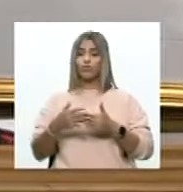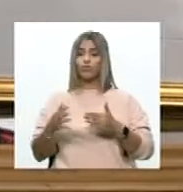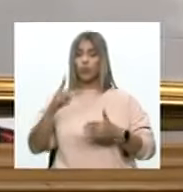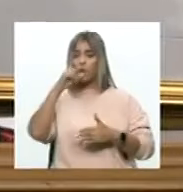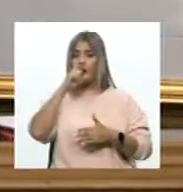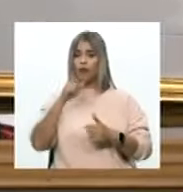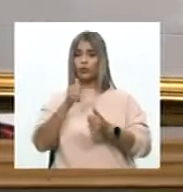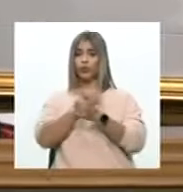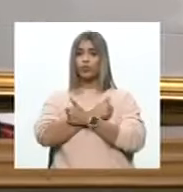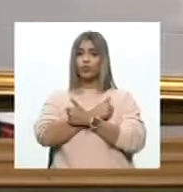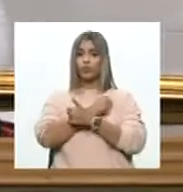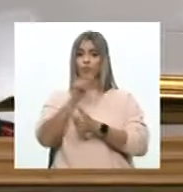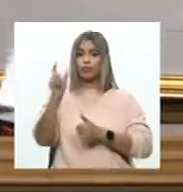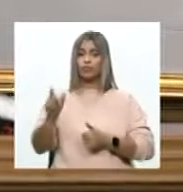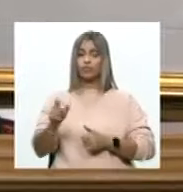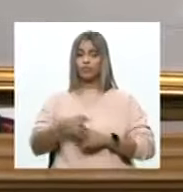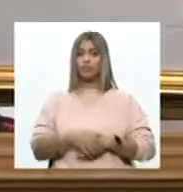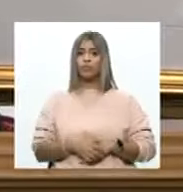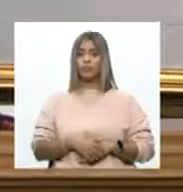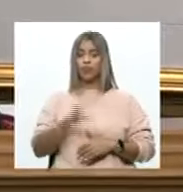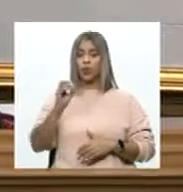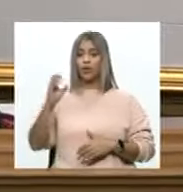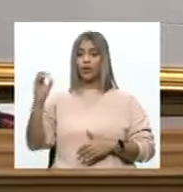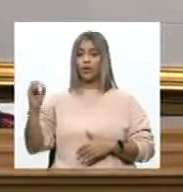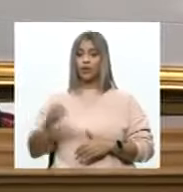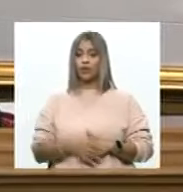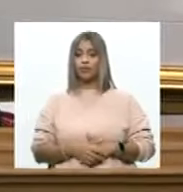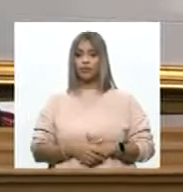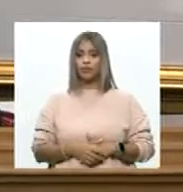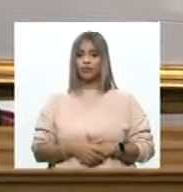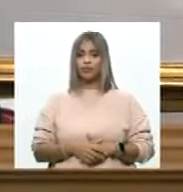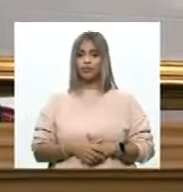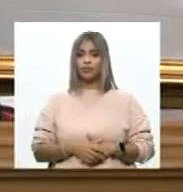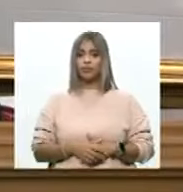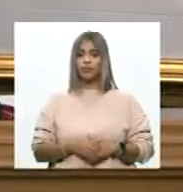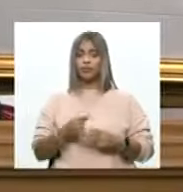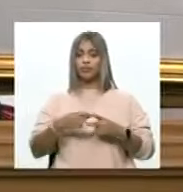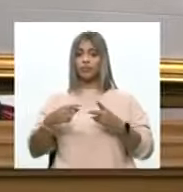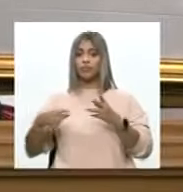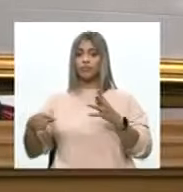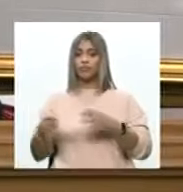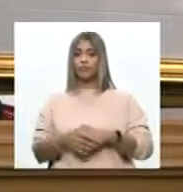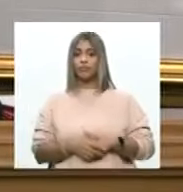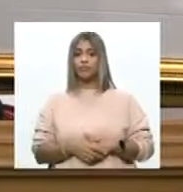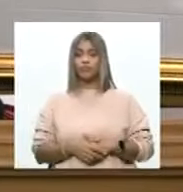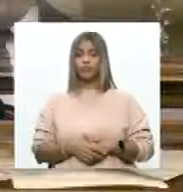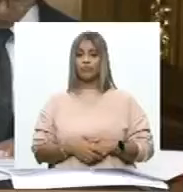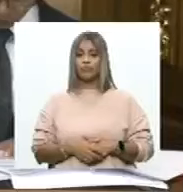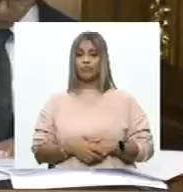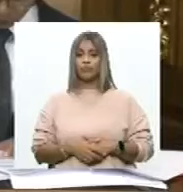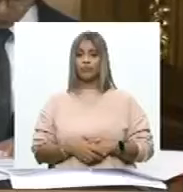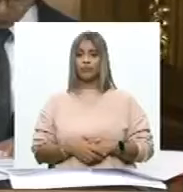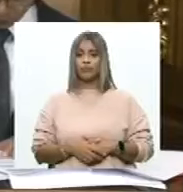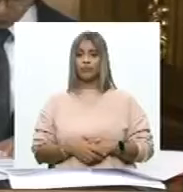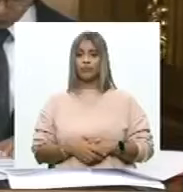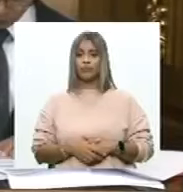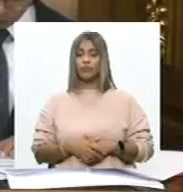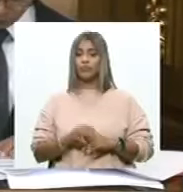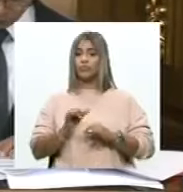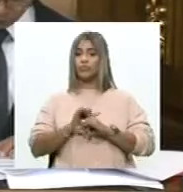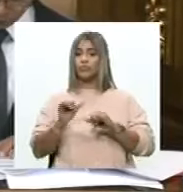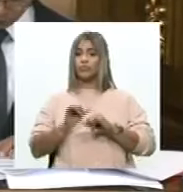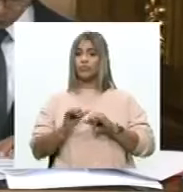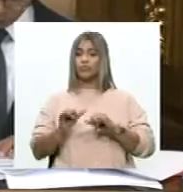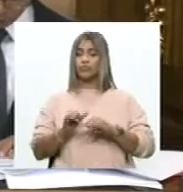año la suspensión del diputado Octavio Horta. Siguiente punto del orden del día, ciudadana secretaria. Agotada la